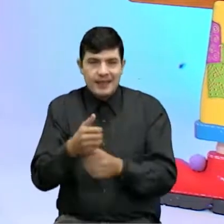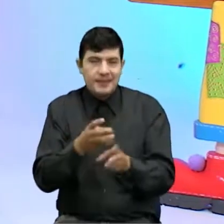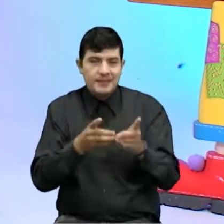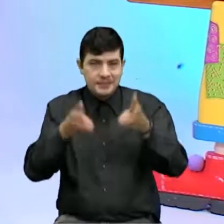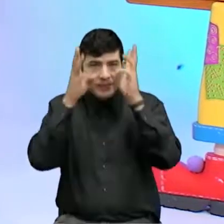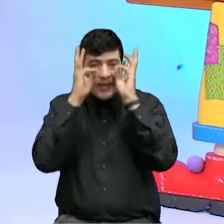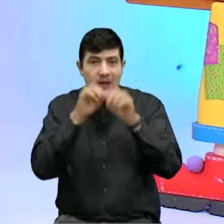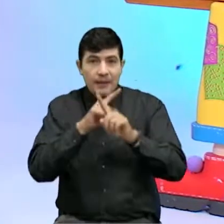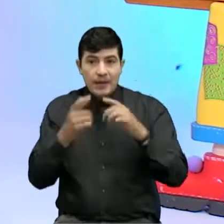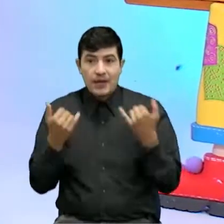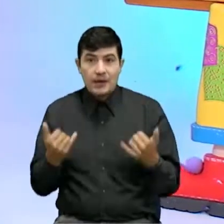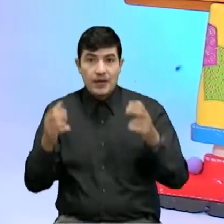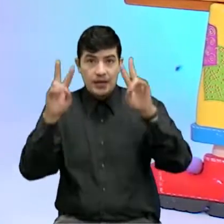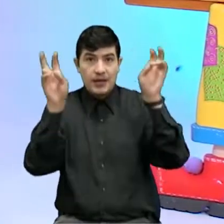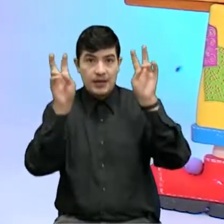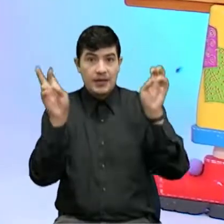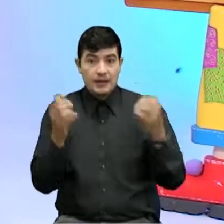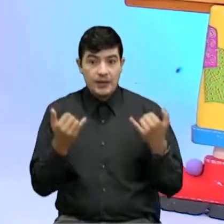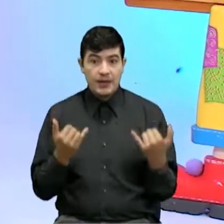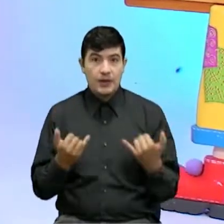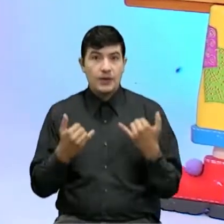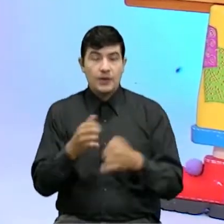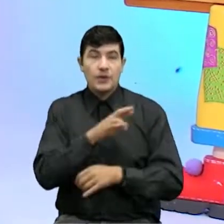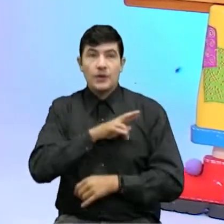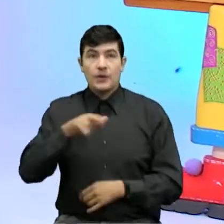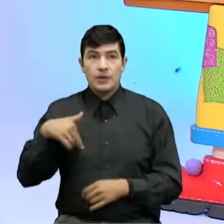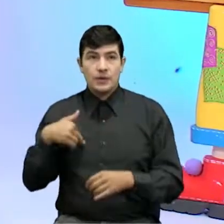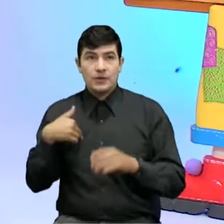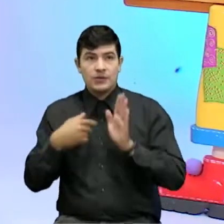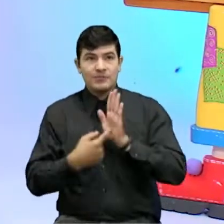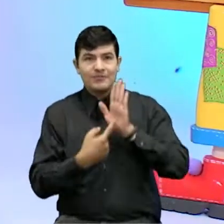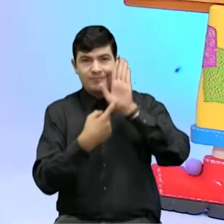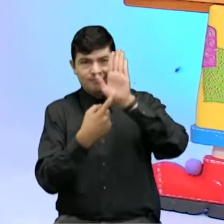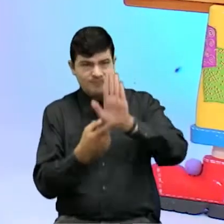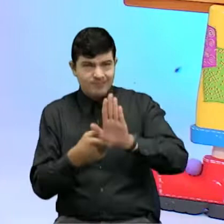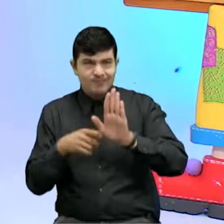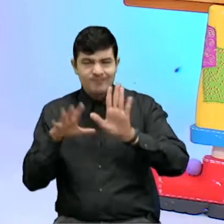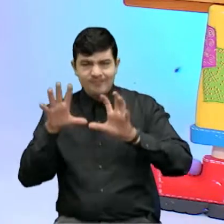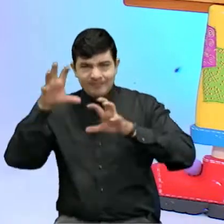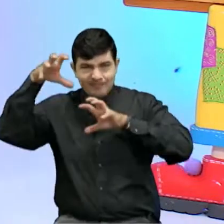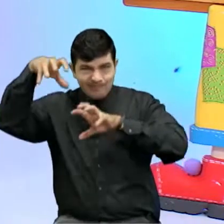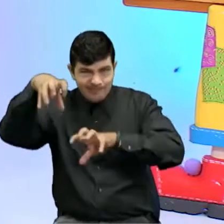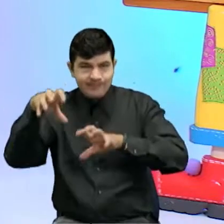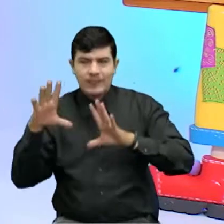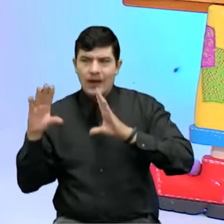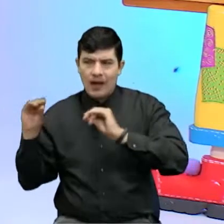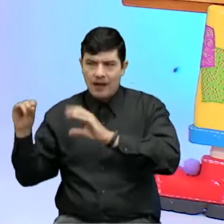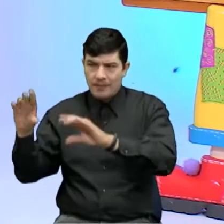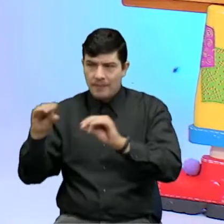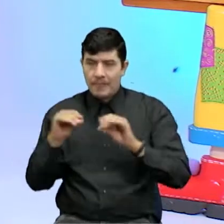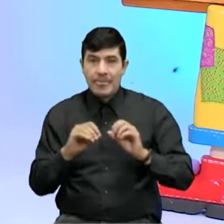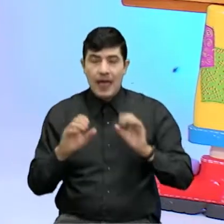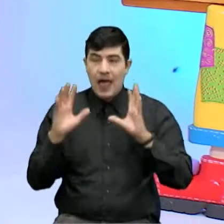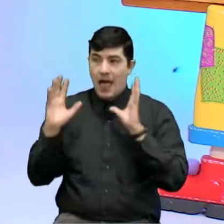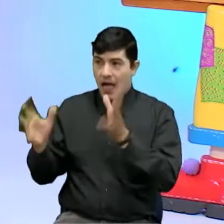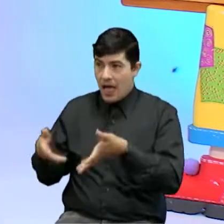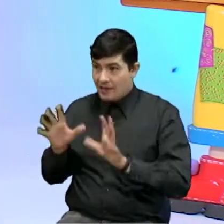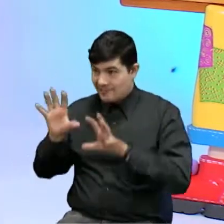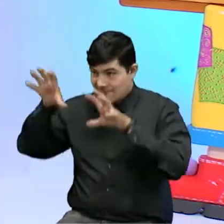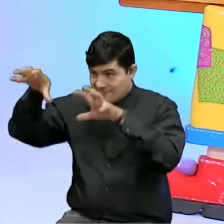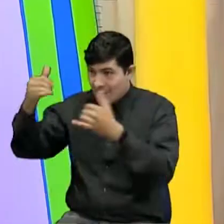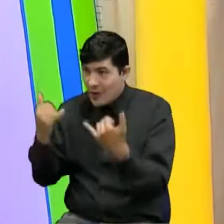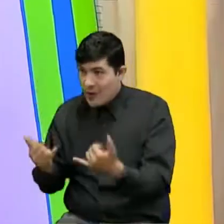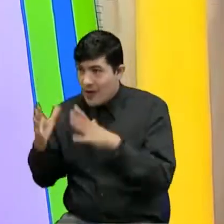pues la temática del programa de hoy, hemos traído unos monstricos que vamos a hablar el día de hoy. Unos monstricos de los que vamos a